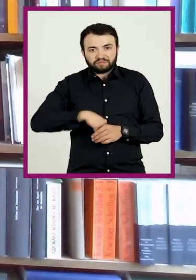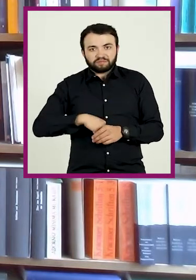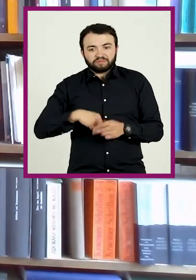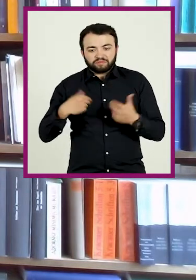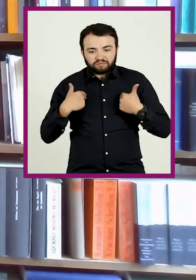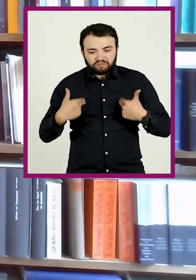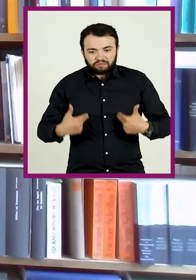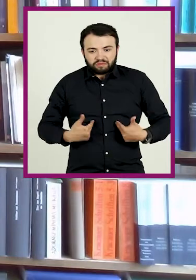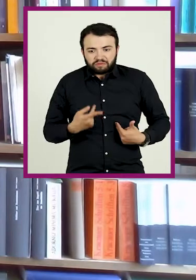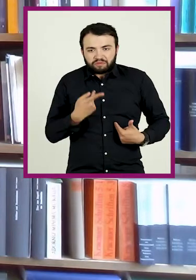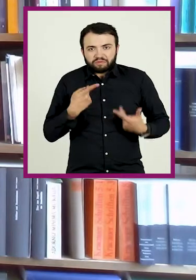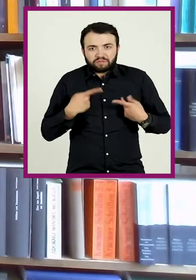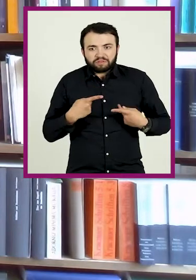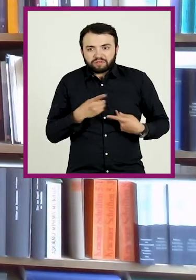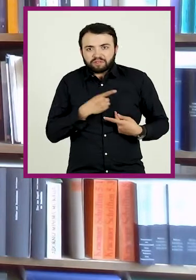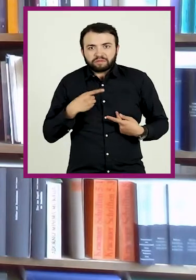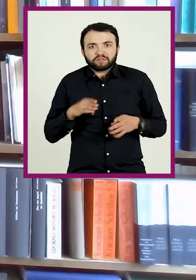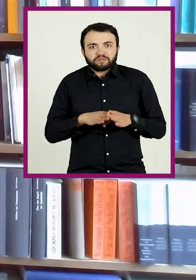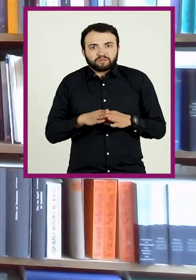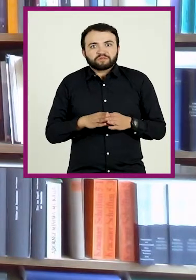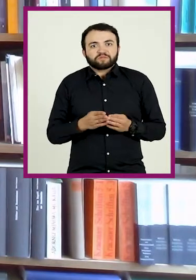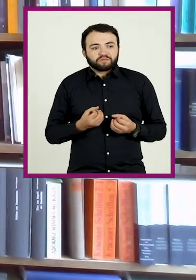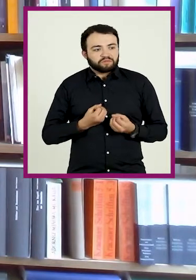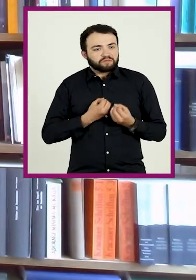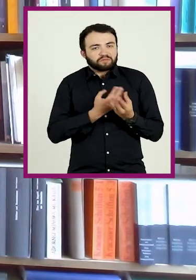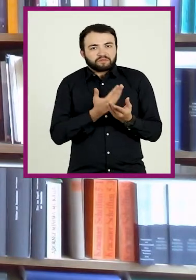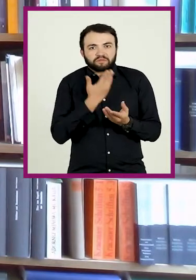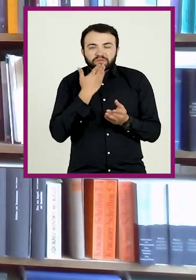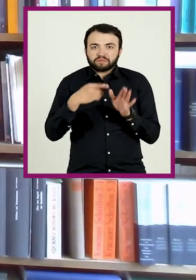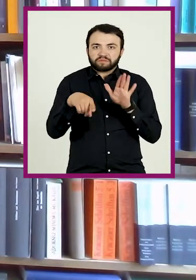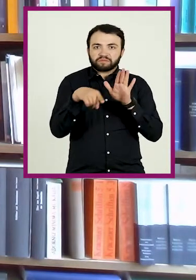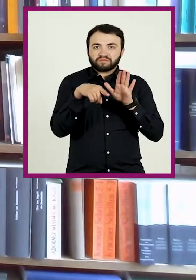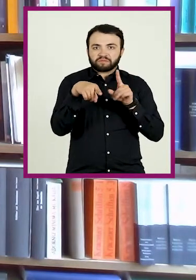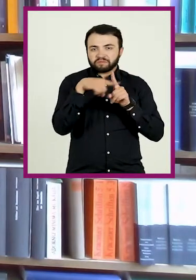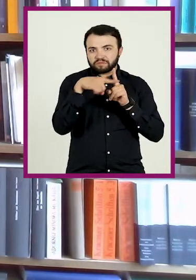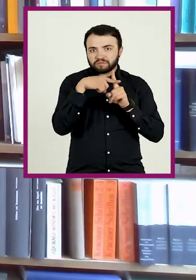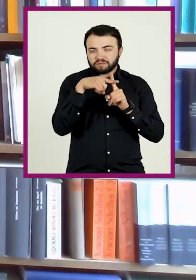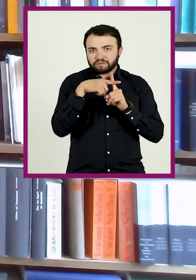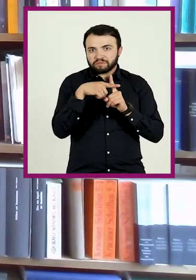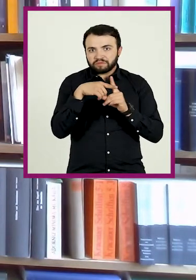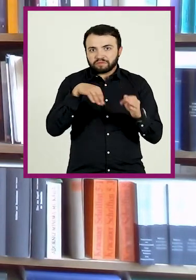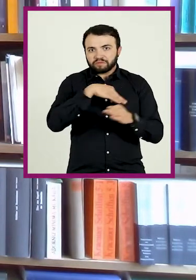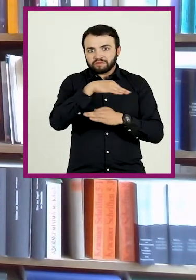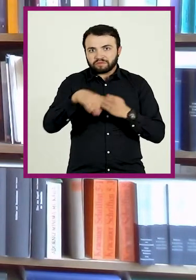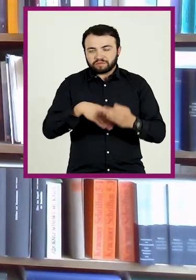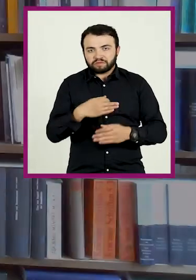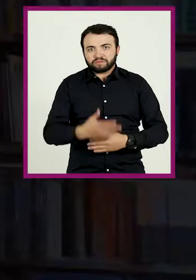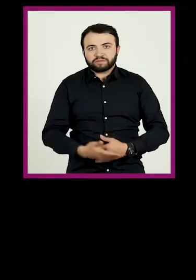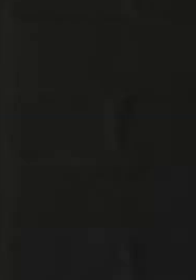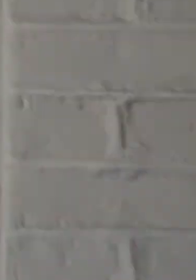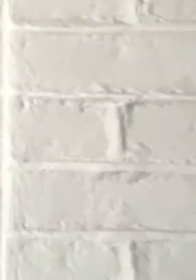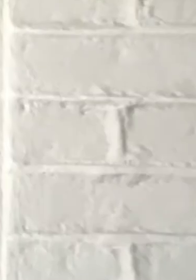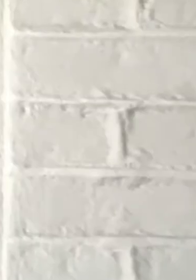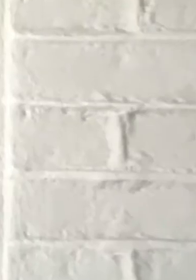con empatía y con una solidaridad y preocupación por la vida de los otros.